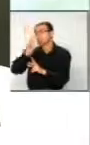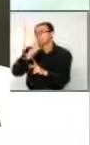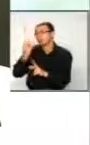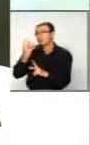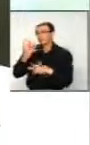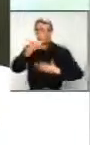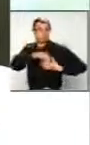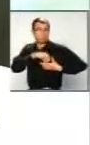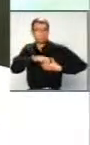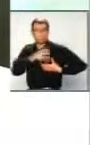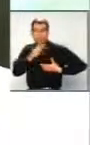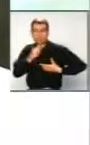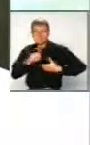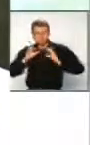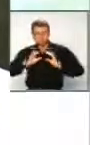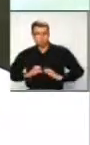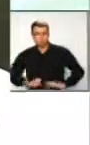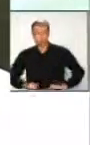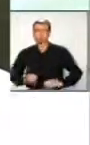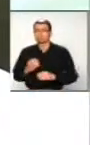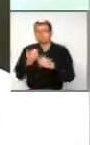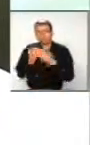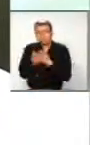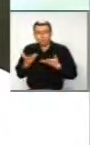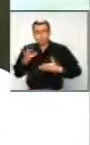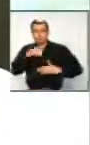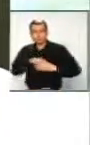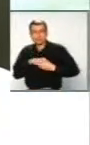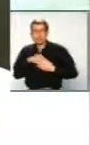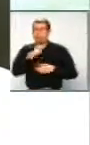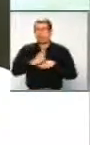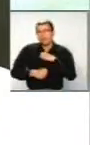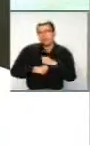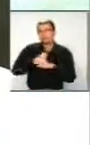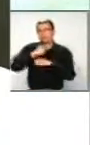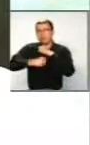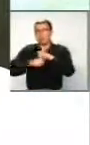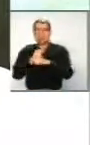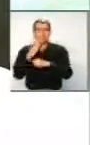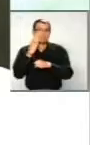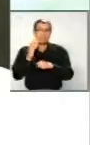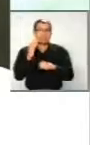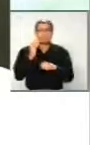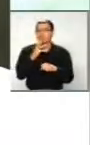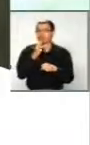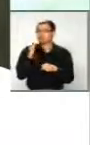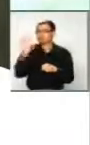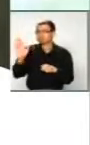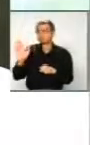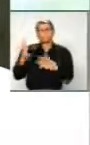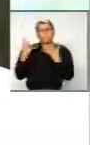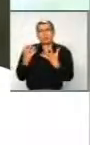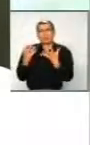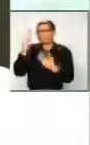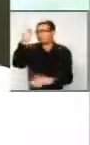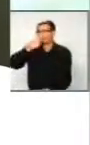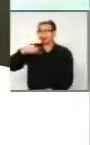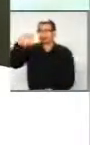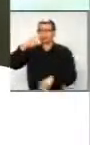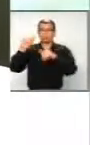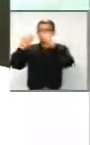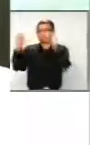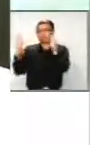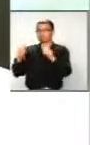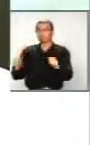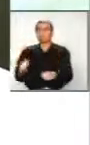no a la belleza natural, no a la belleza que se va construyendo con los años. Recibí en estos días una muy hermosa